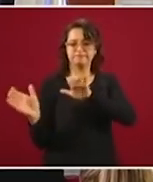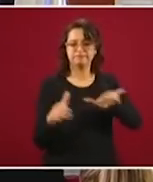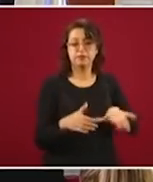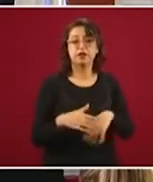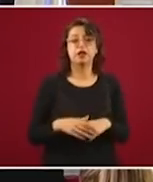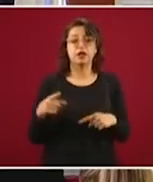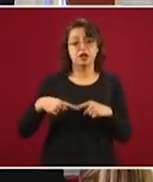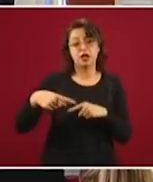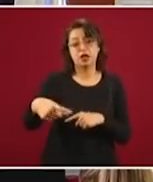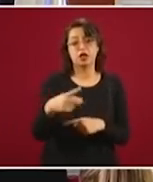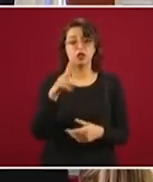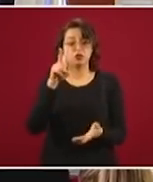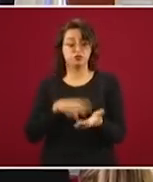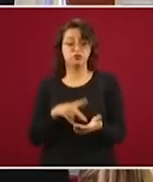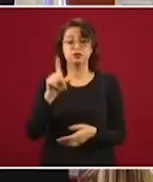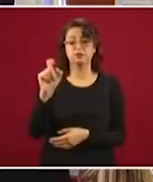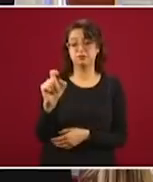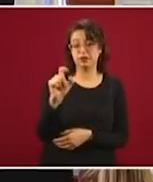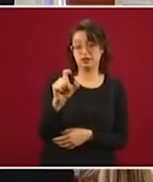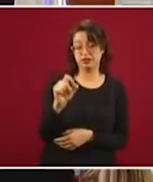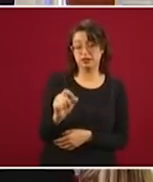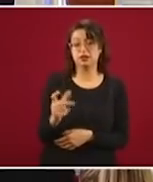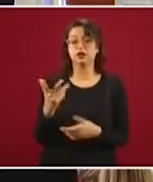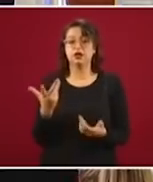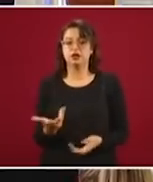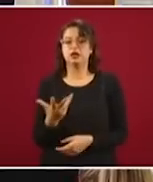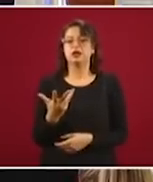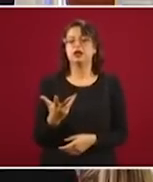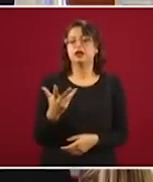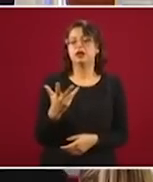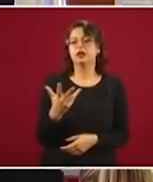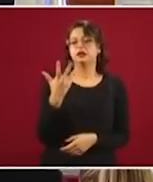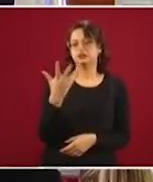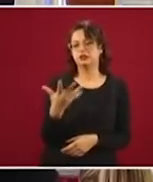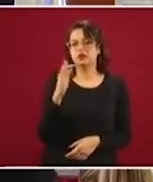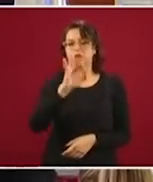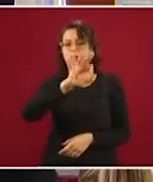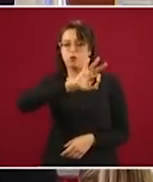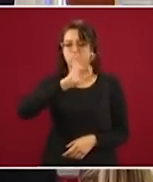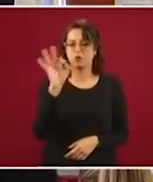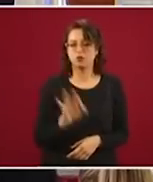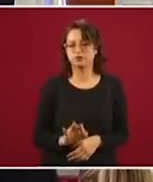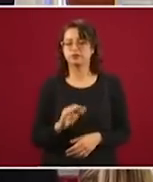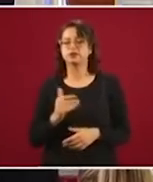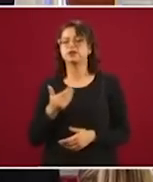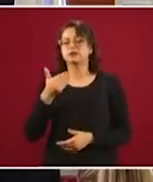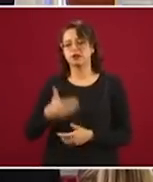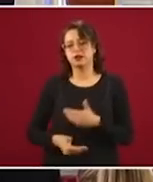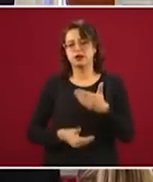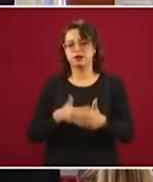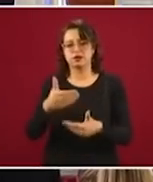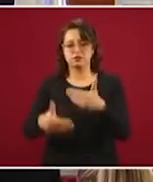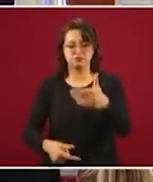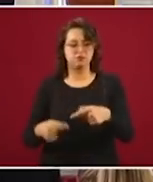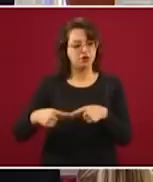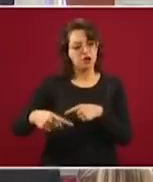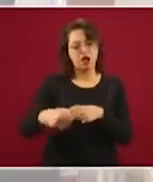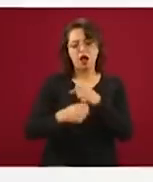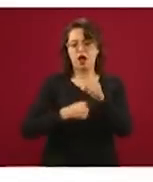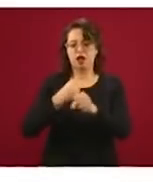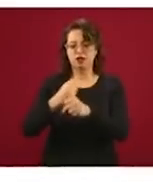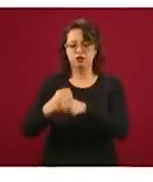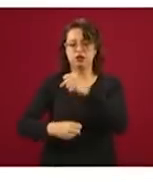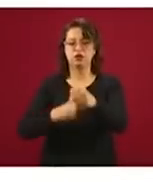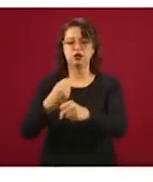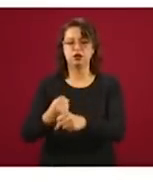tiene un quinto de estos 87,000 que ocurrirán en cada uno de los siguientes, este y los siguientes cuatro años.